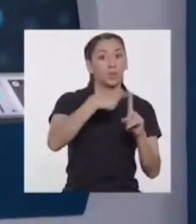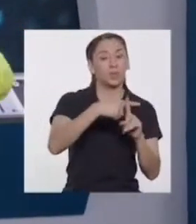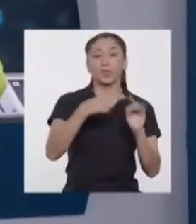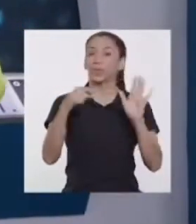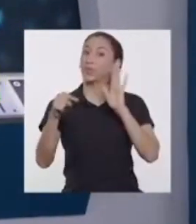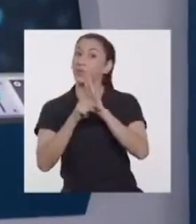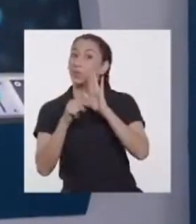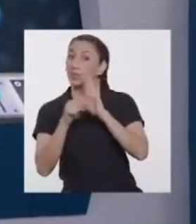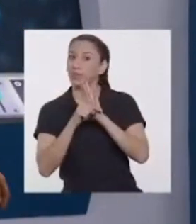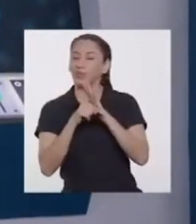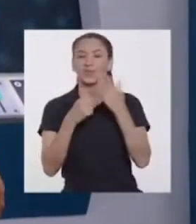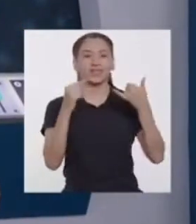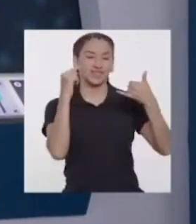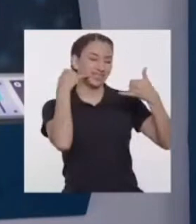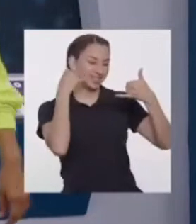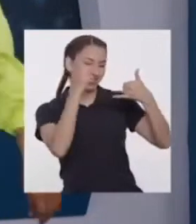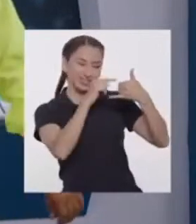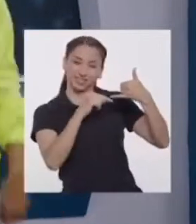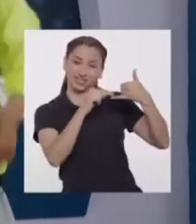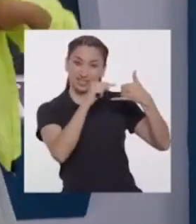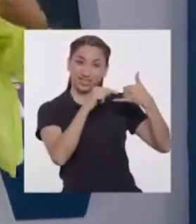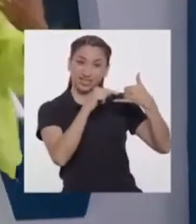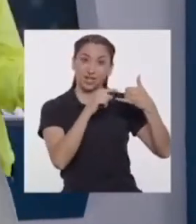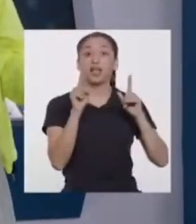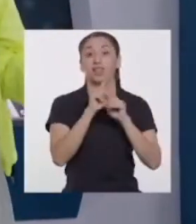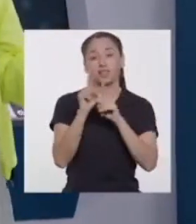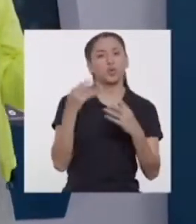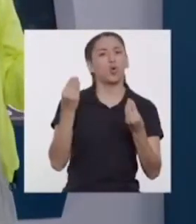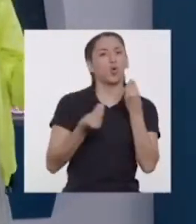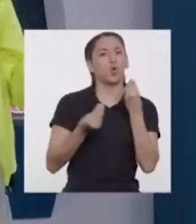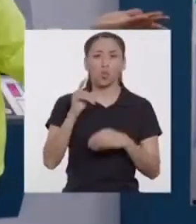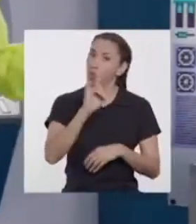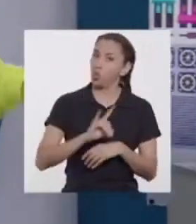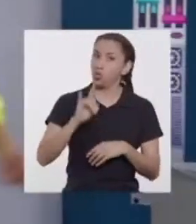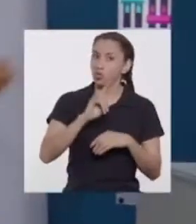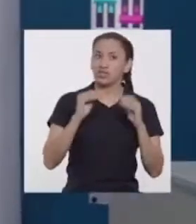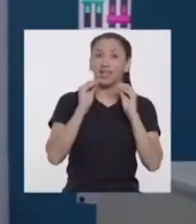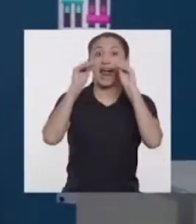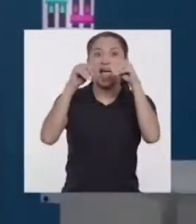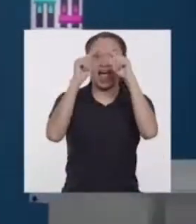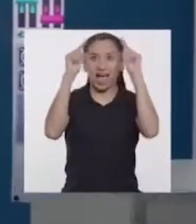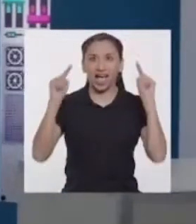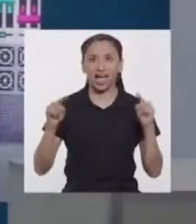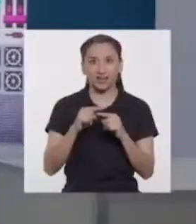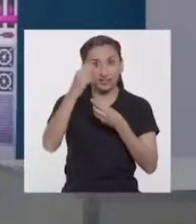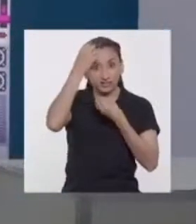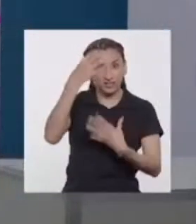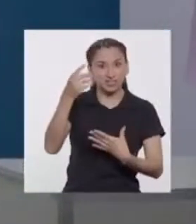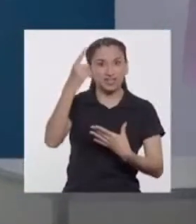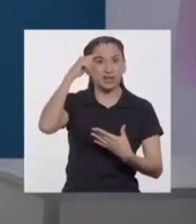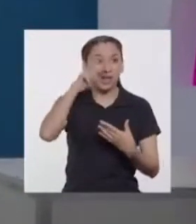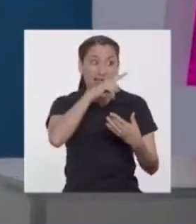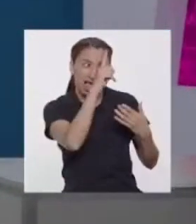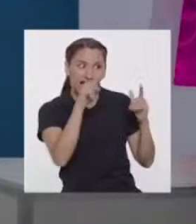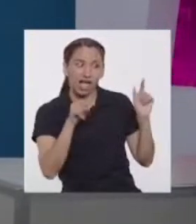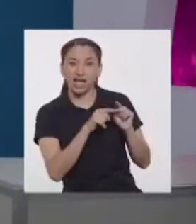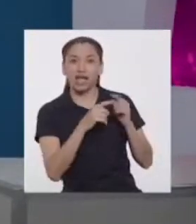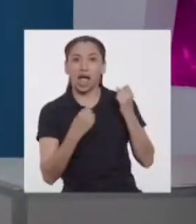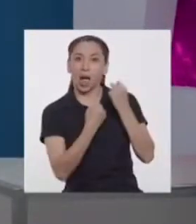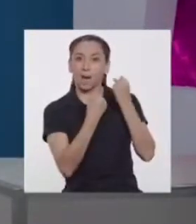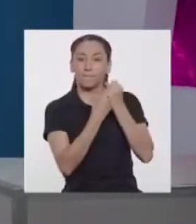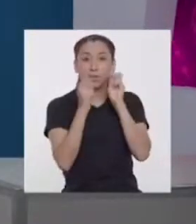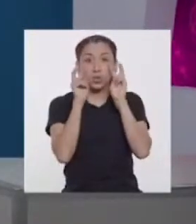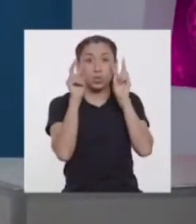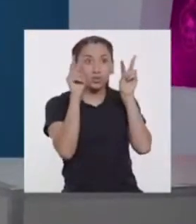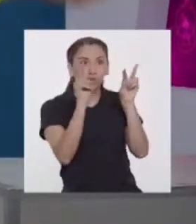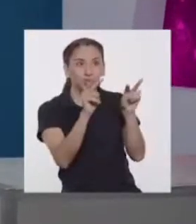y desventajas del celular y cómo utilizar el afiche como elemento de apoyo